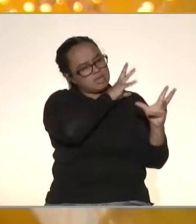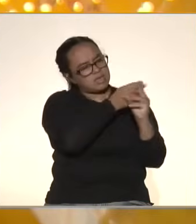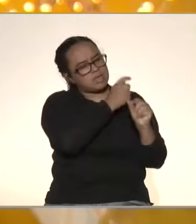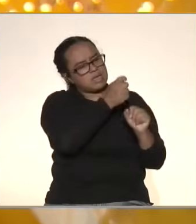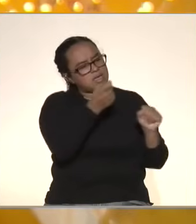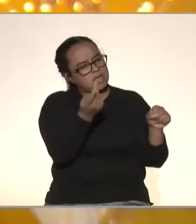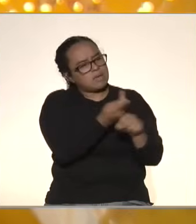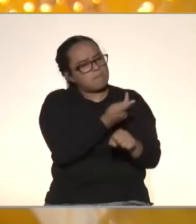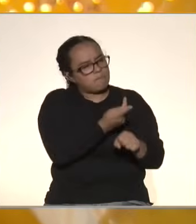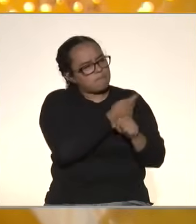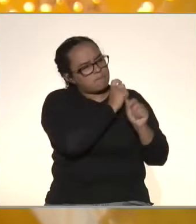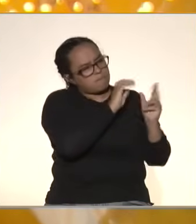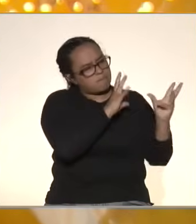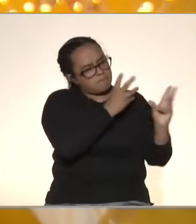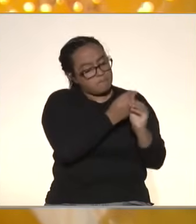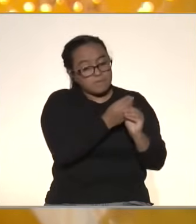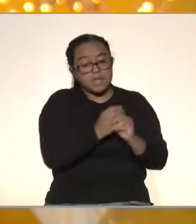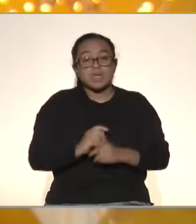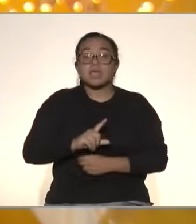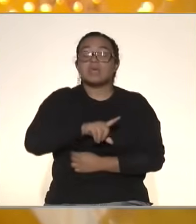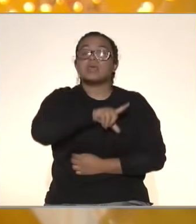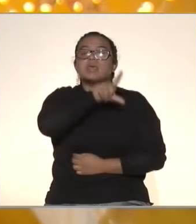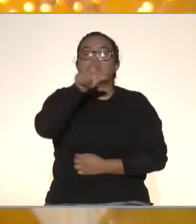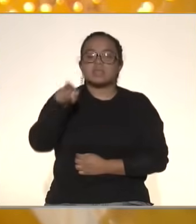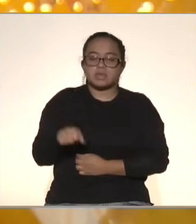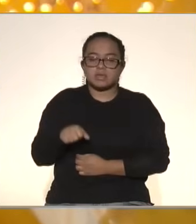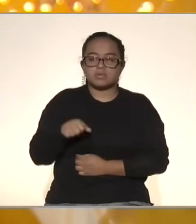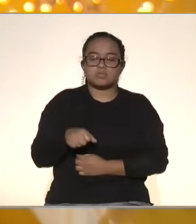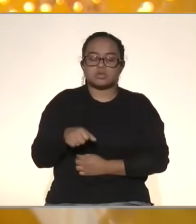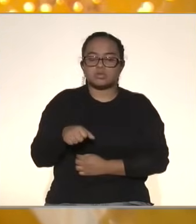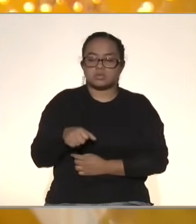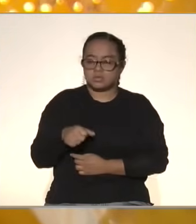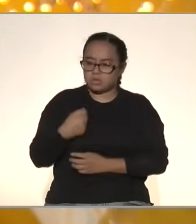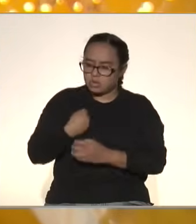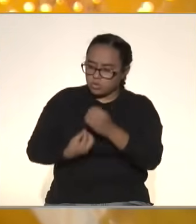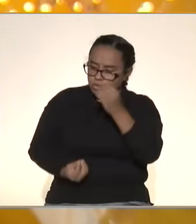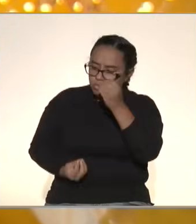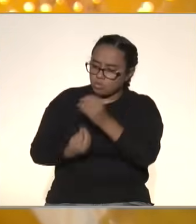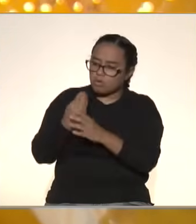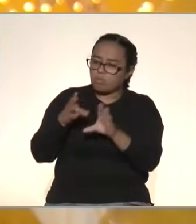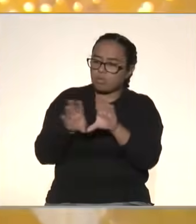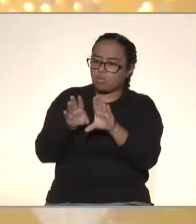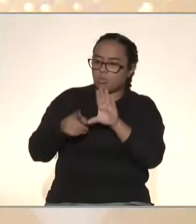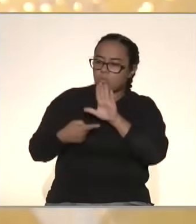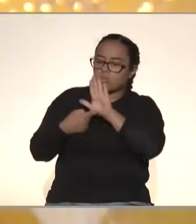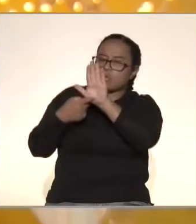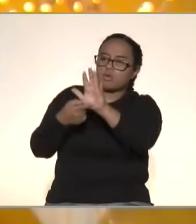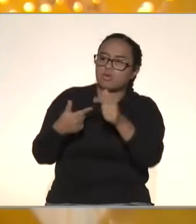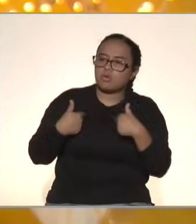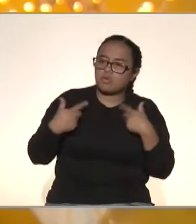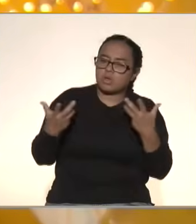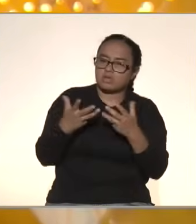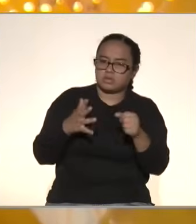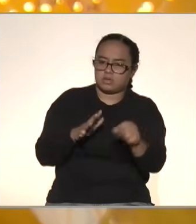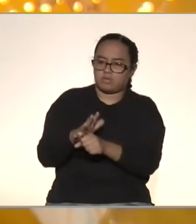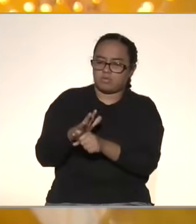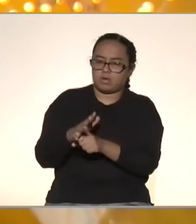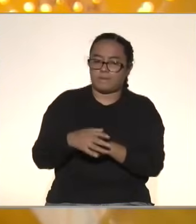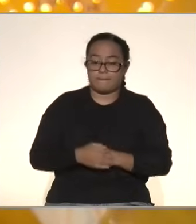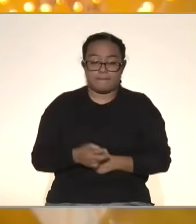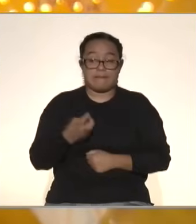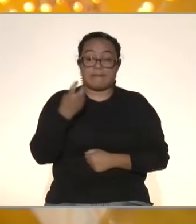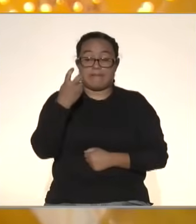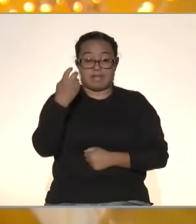cosecha de los bienes. Y después, ¿qué nuevo puedo proyectar y hacer? Es un momento